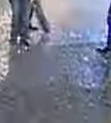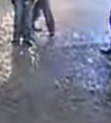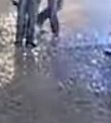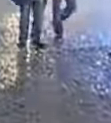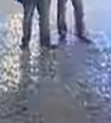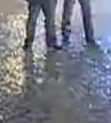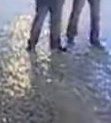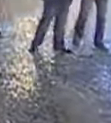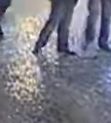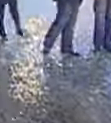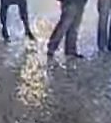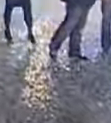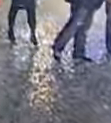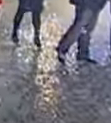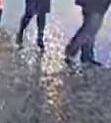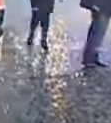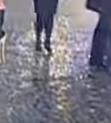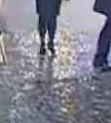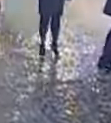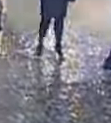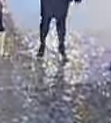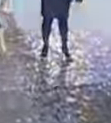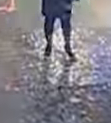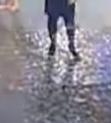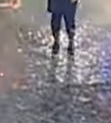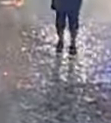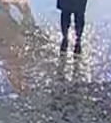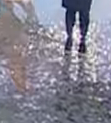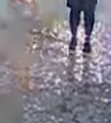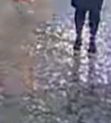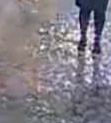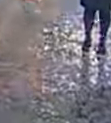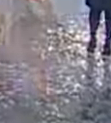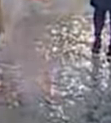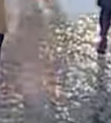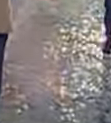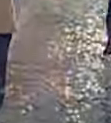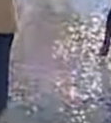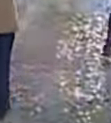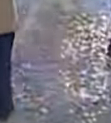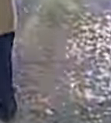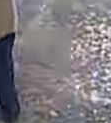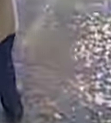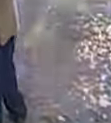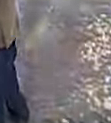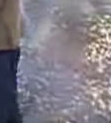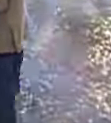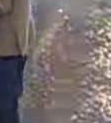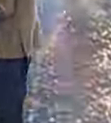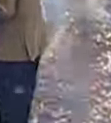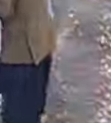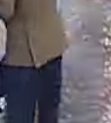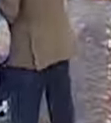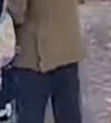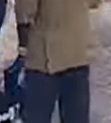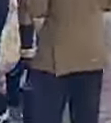Señoras y señores, ya lo han visto, el drag Soul con su fantasía Pasaje a la India se convierte en el ganador de este carnaval 2012,